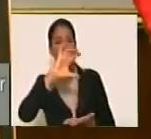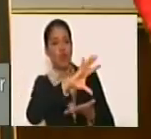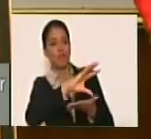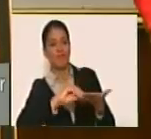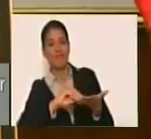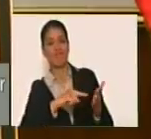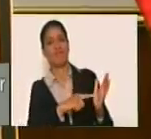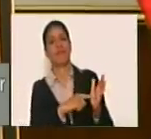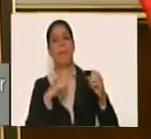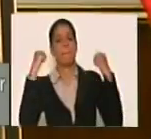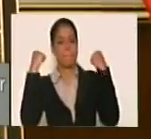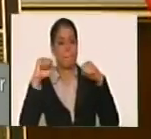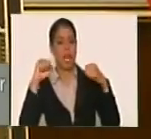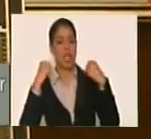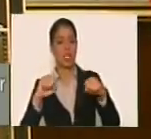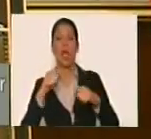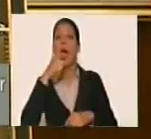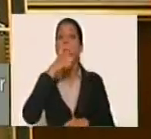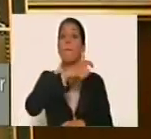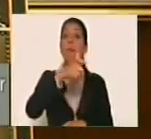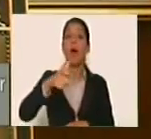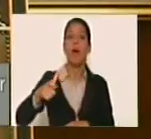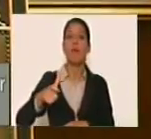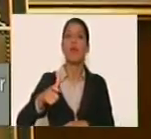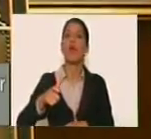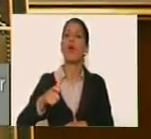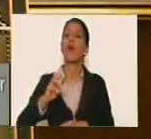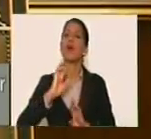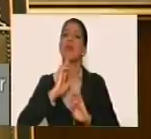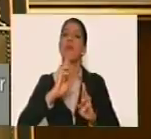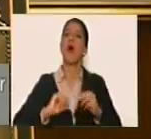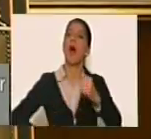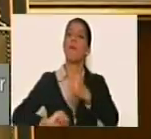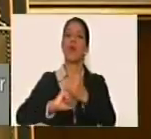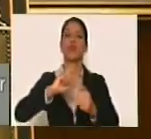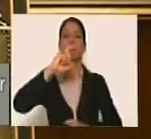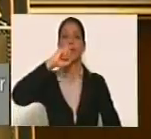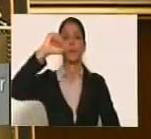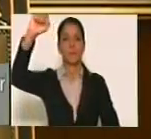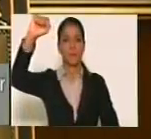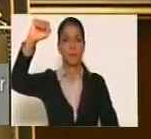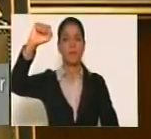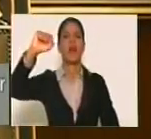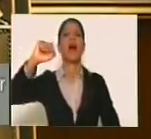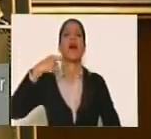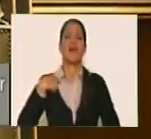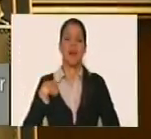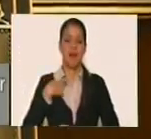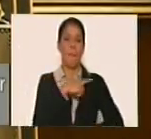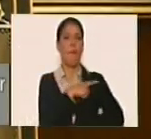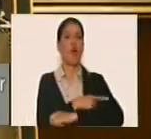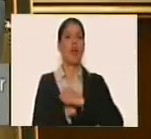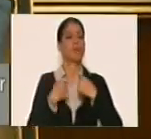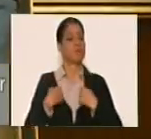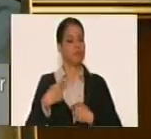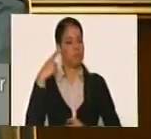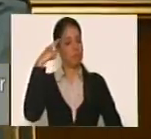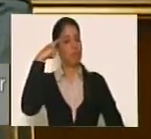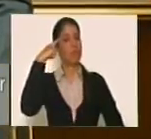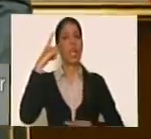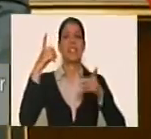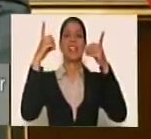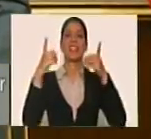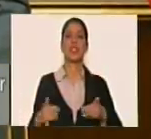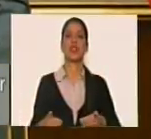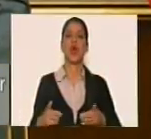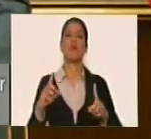textualmente. Y el pueblo respondió a lo que fue el origen. Tengo el poder originario, voy a decidir por la